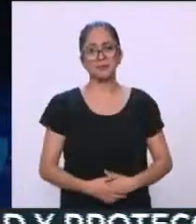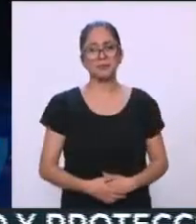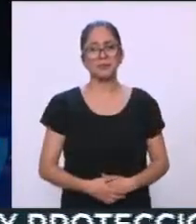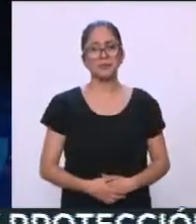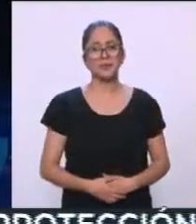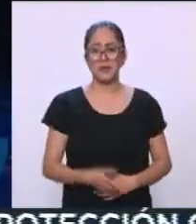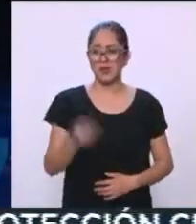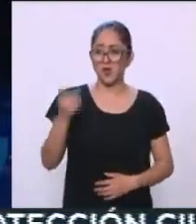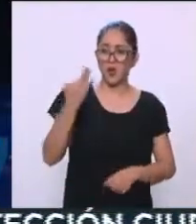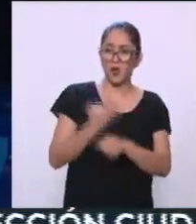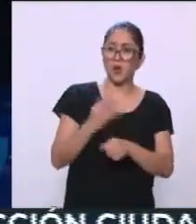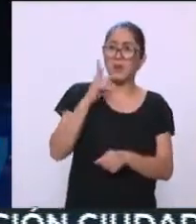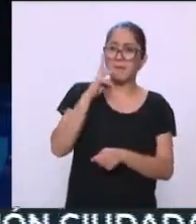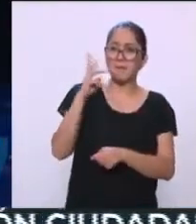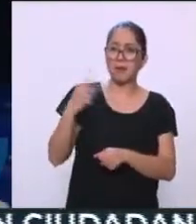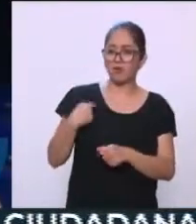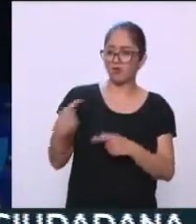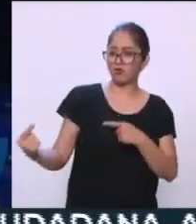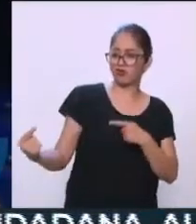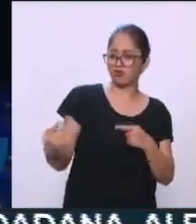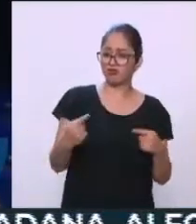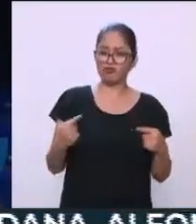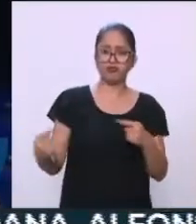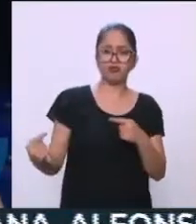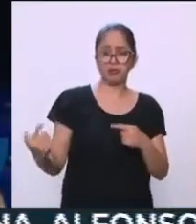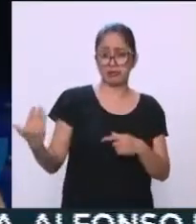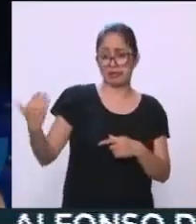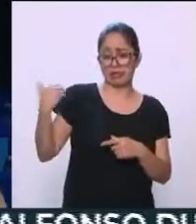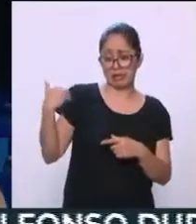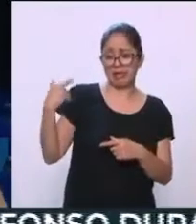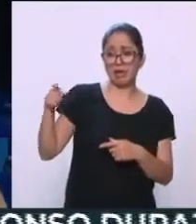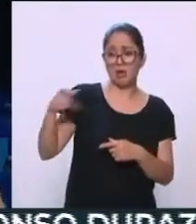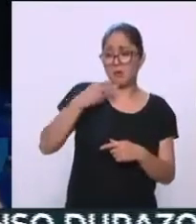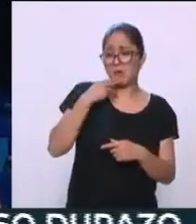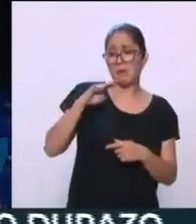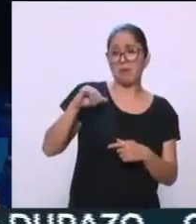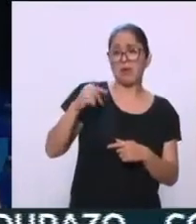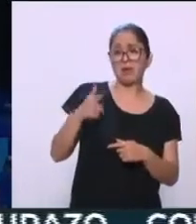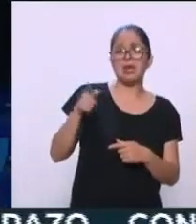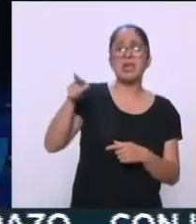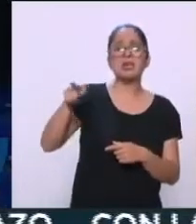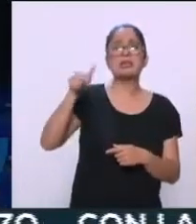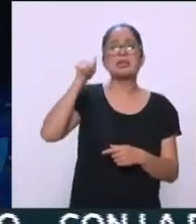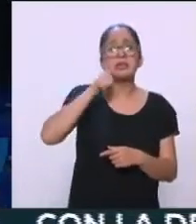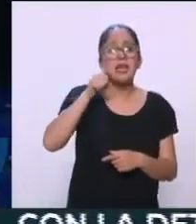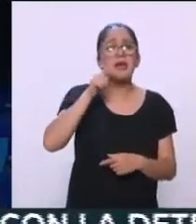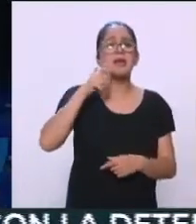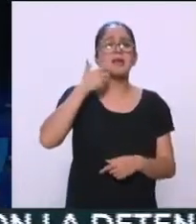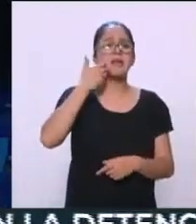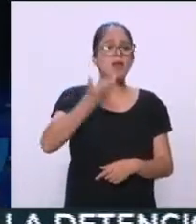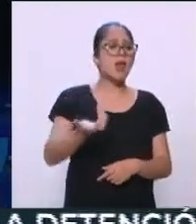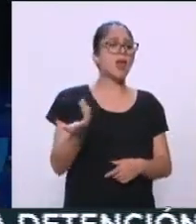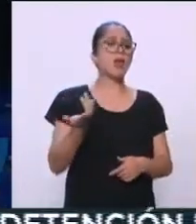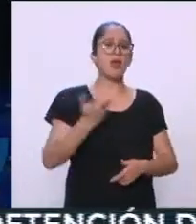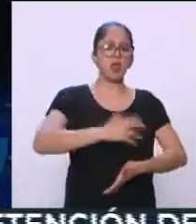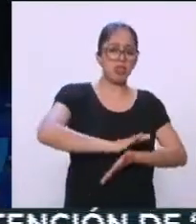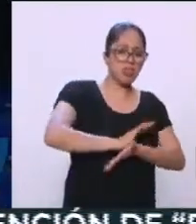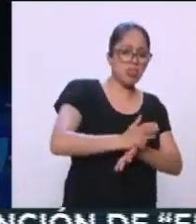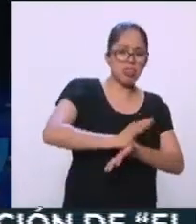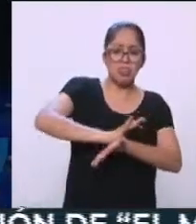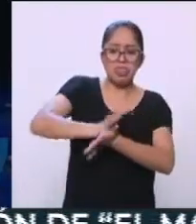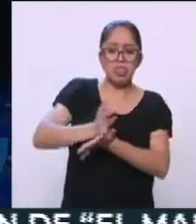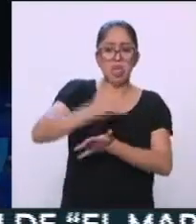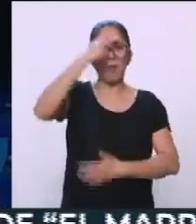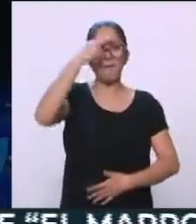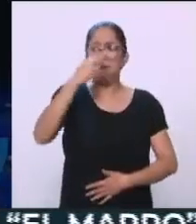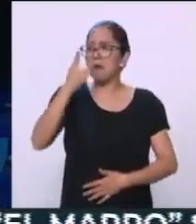ver ya lo traemos de varios meses. Dark Magic se ha usado pisotear a los mexicanos y nadie le ha salido